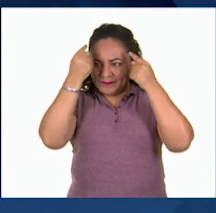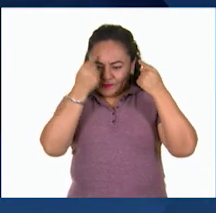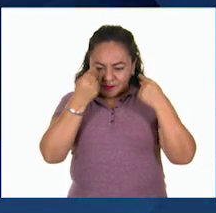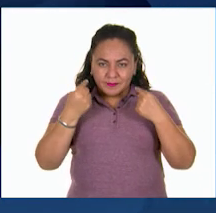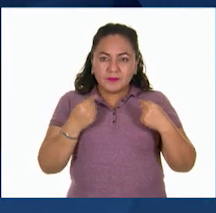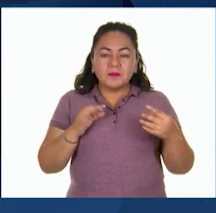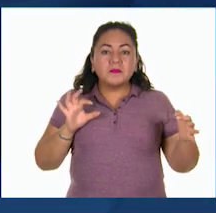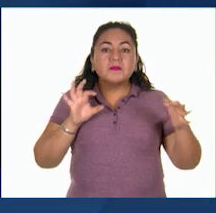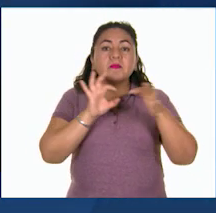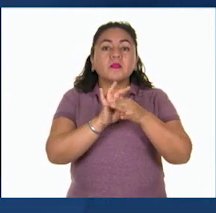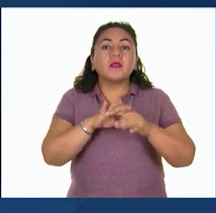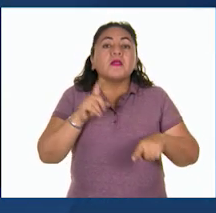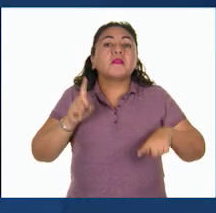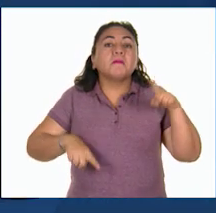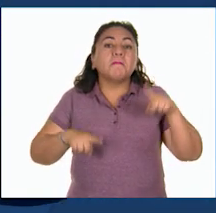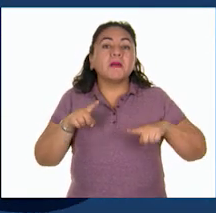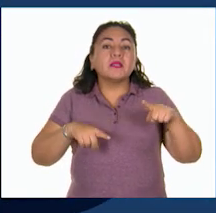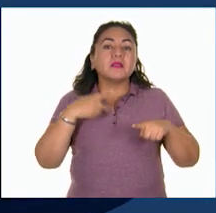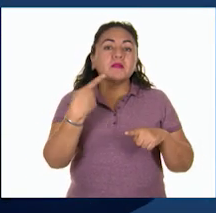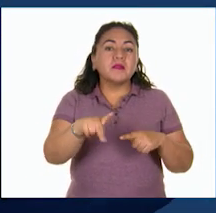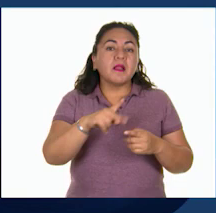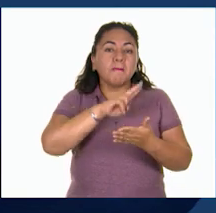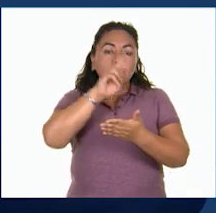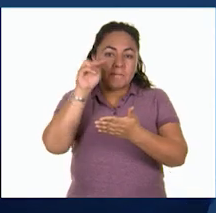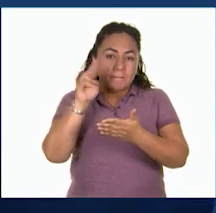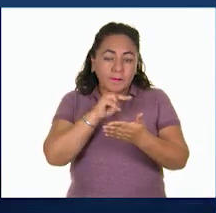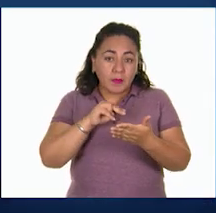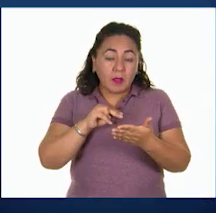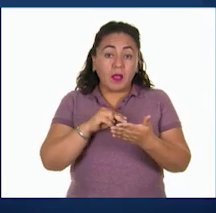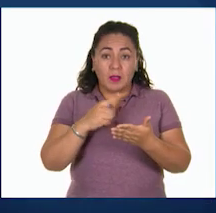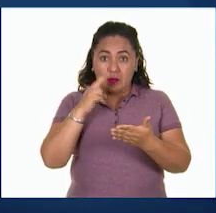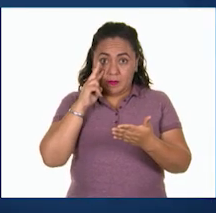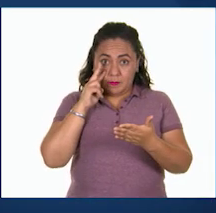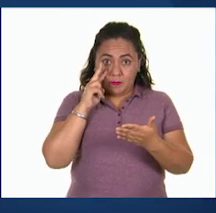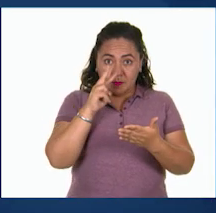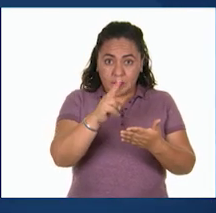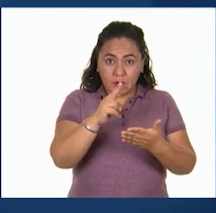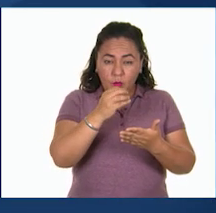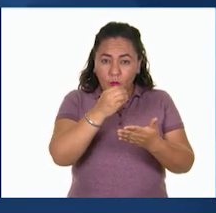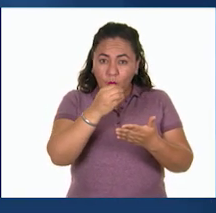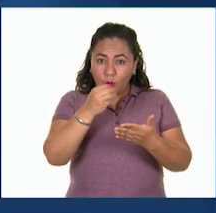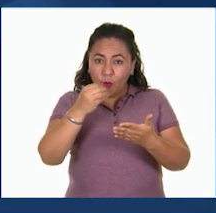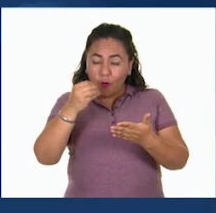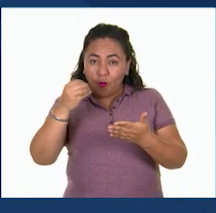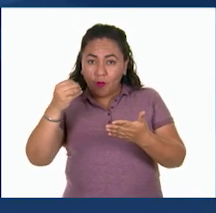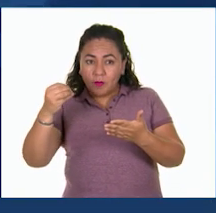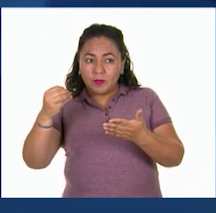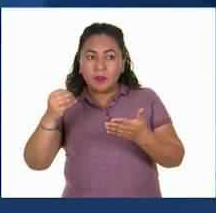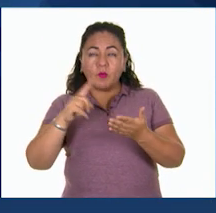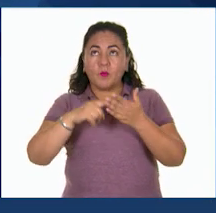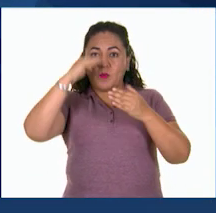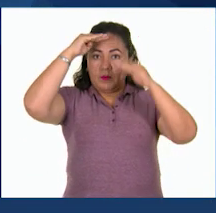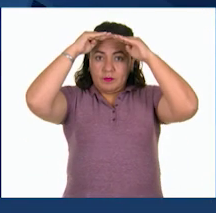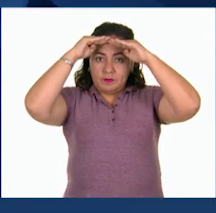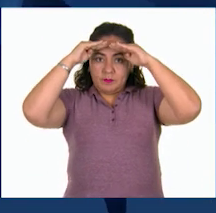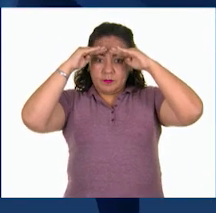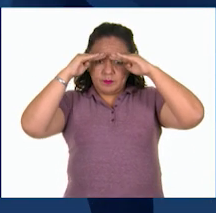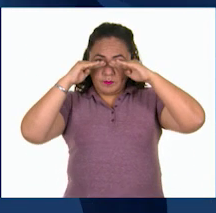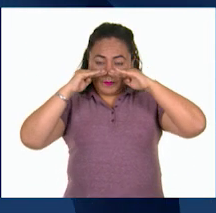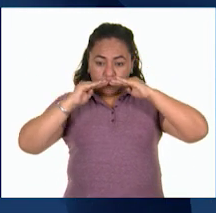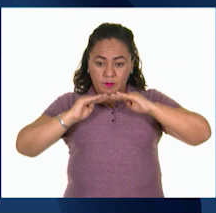exacta atendiendo a la configuración general de la pintura, tanto si se le mira en el orden en que está colgada como cabeza abajo o de